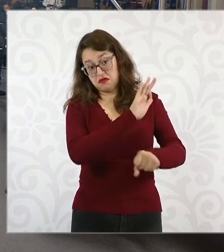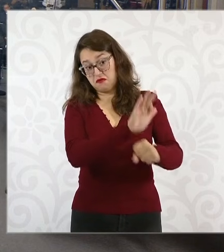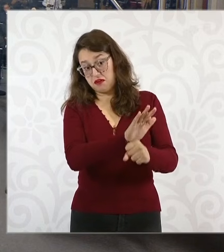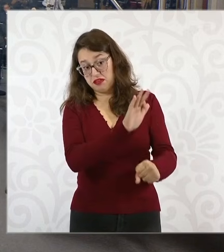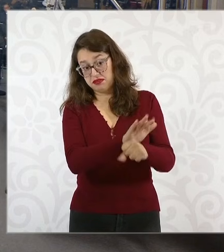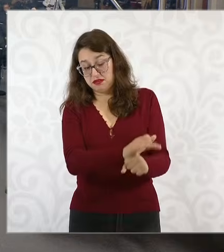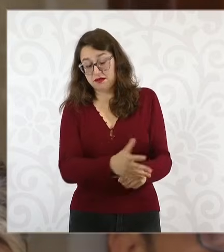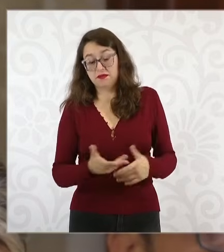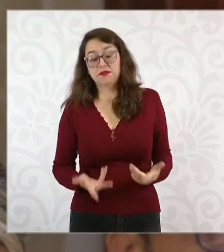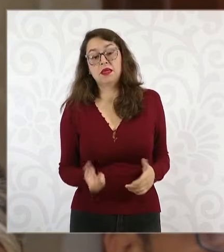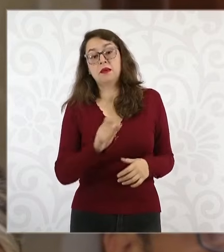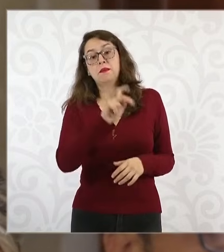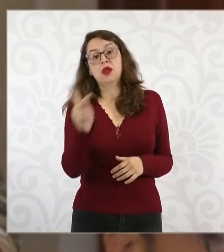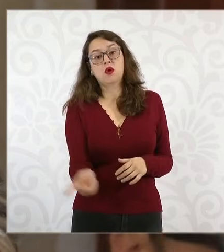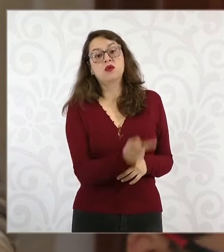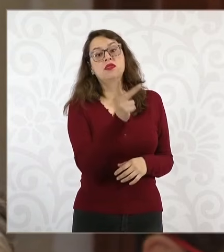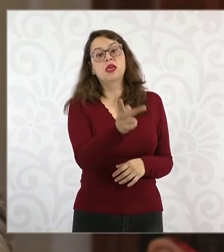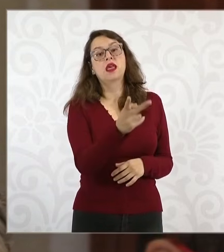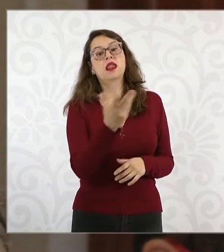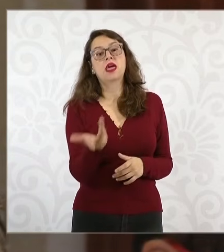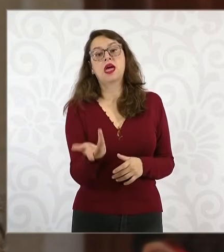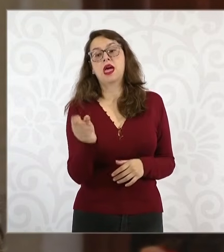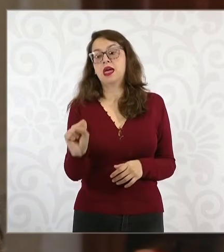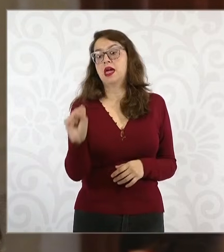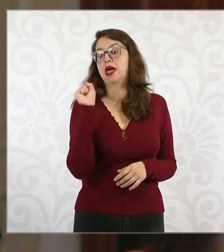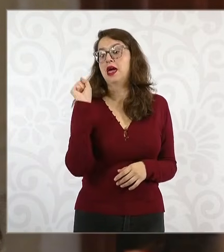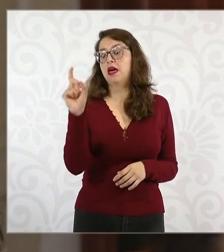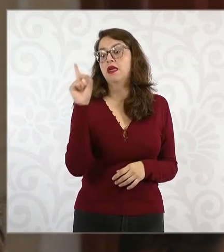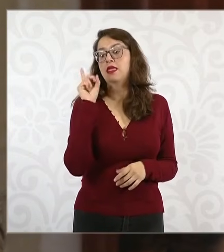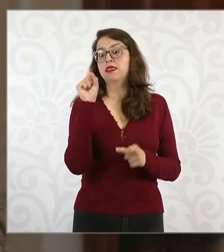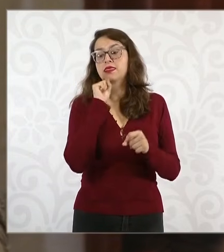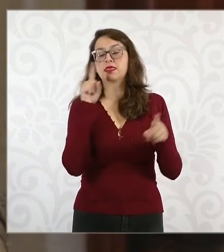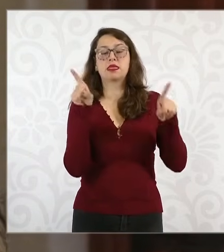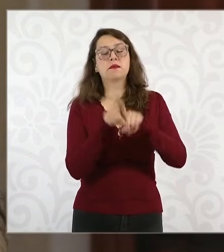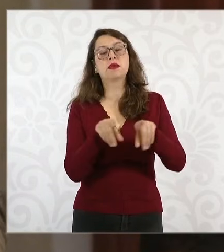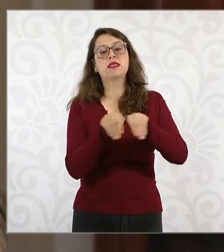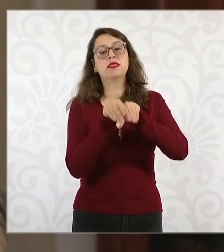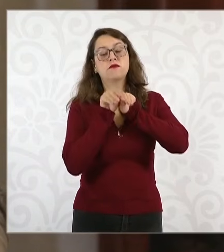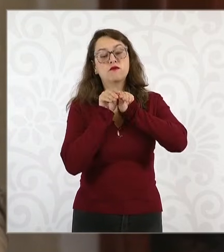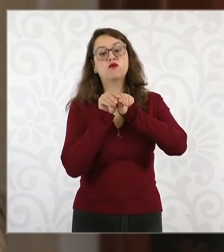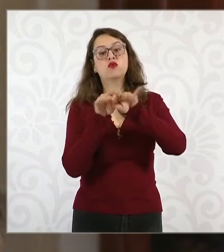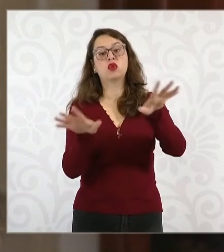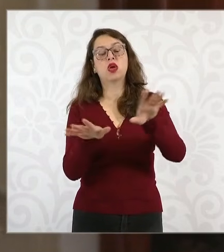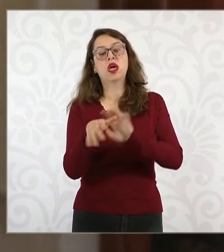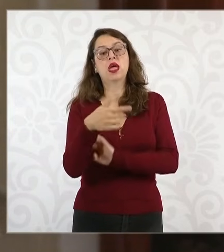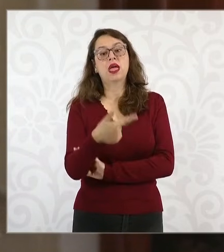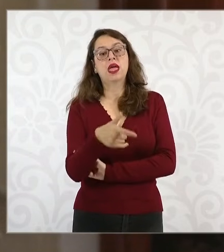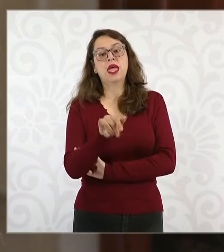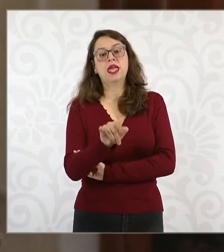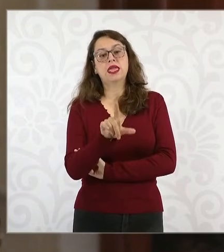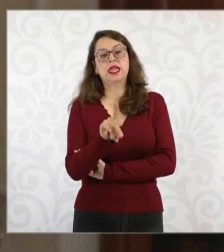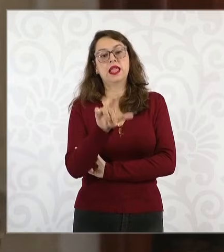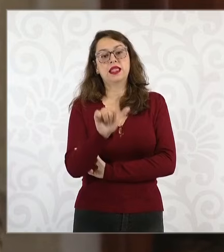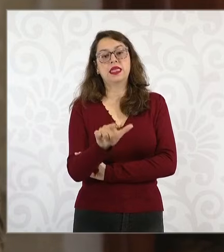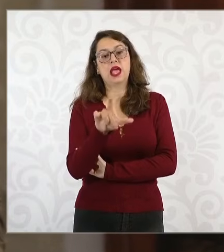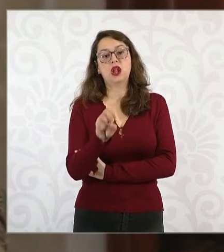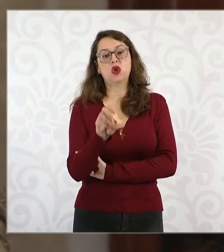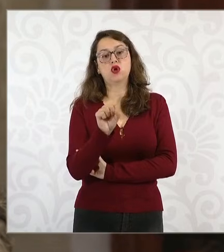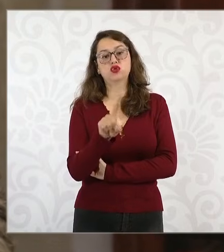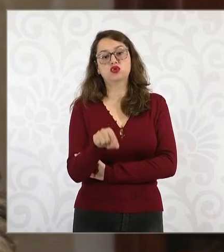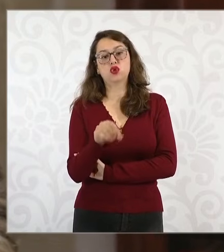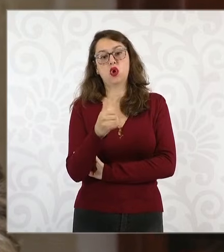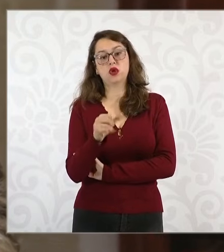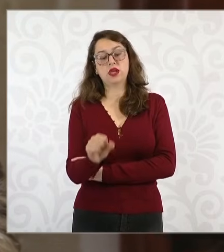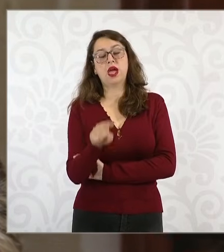también preguntarle, porque este fin de semana se dio a conocer la detención de Hilda Lozoya Austin, hermana